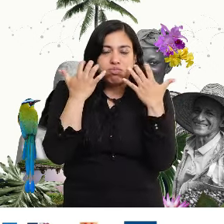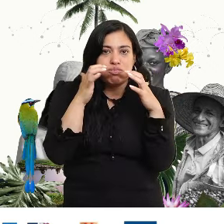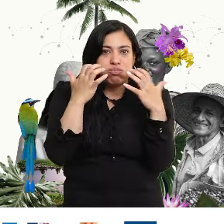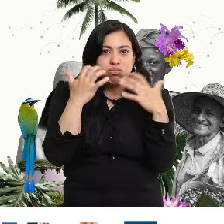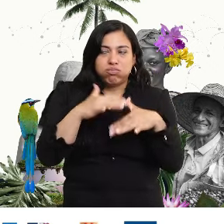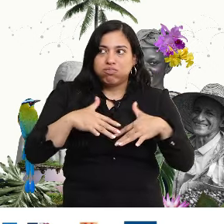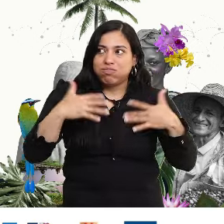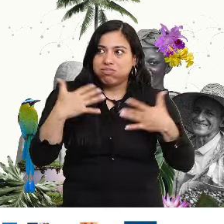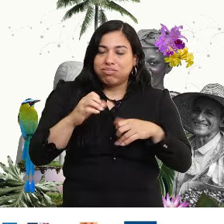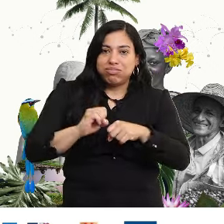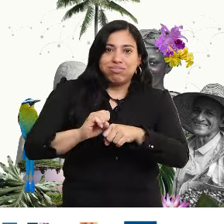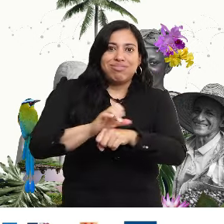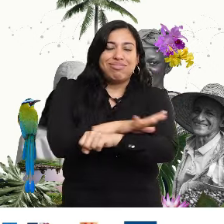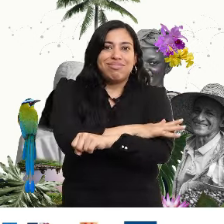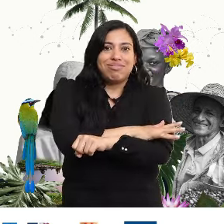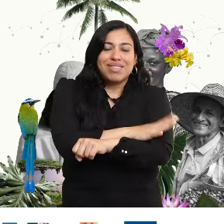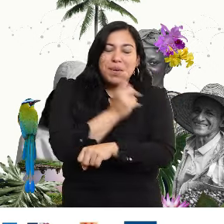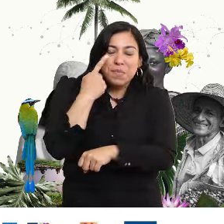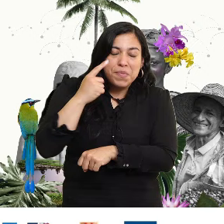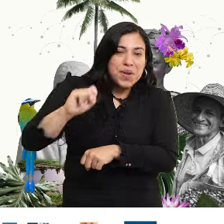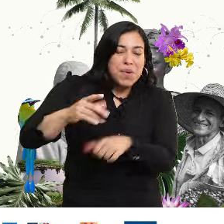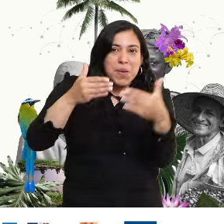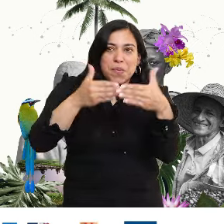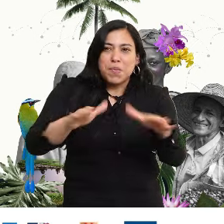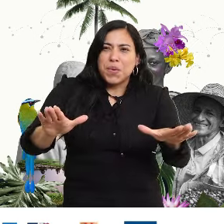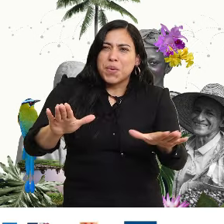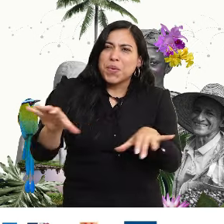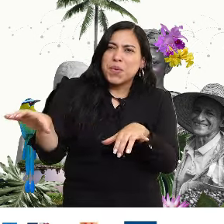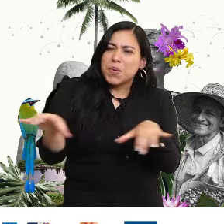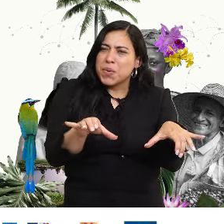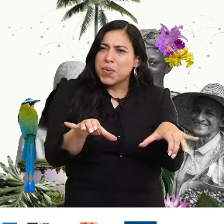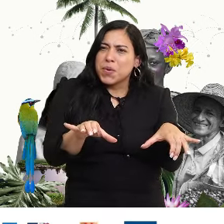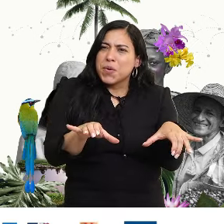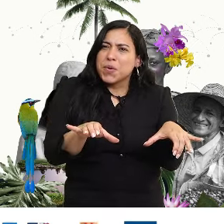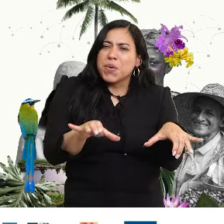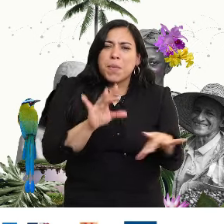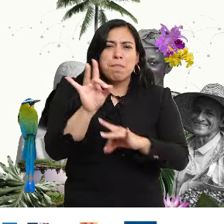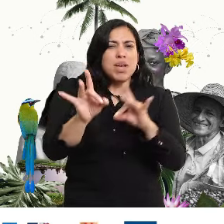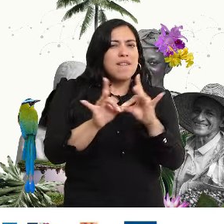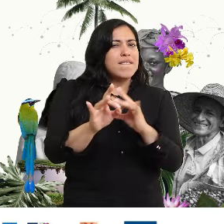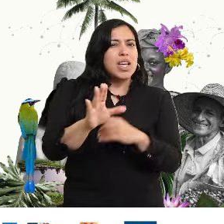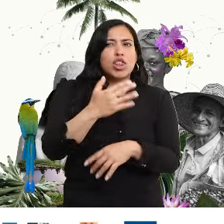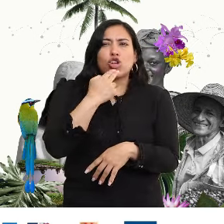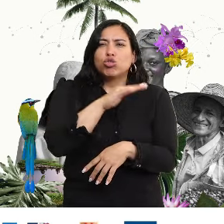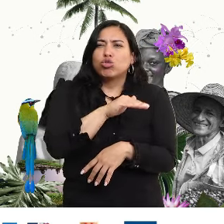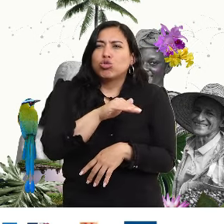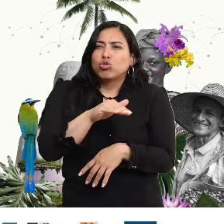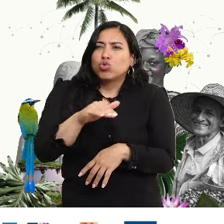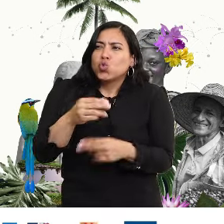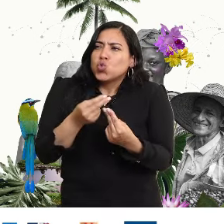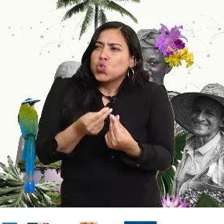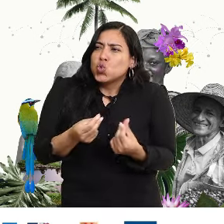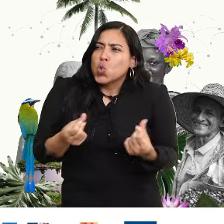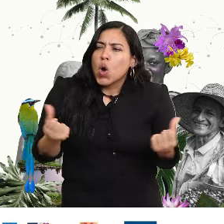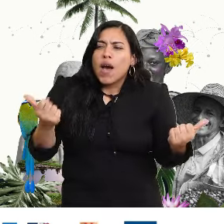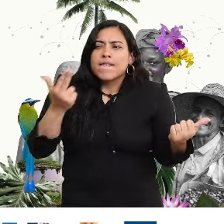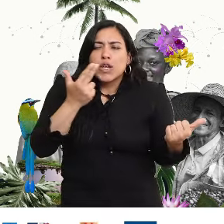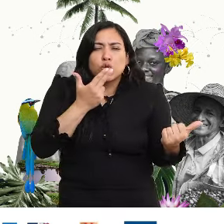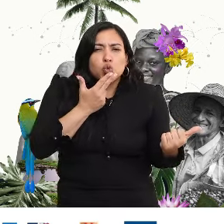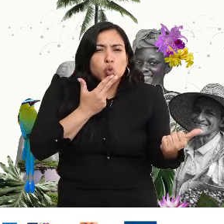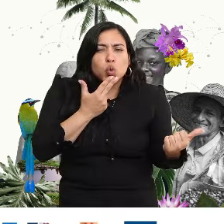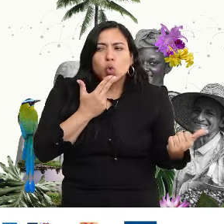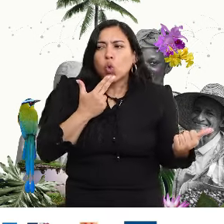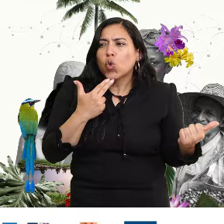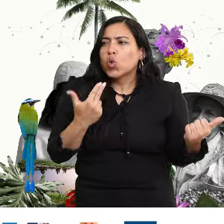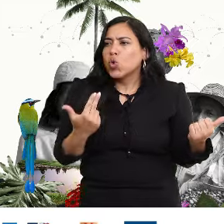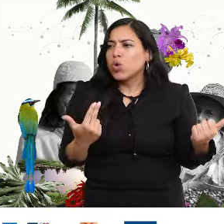inauguración porque fue en un tono que era el tono perfecto, fue un tono muy sutil, fue un tono donde